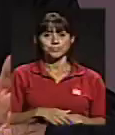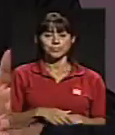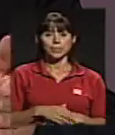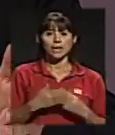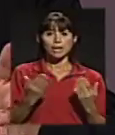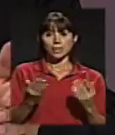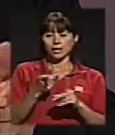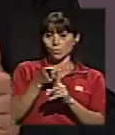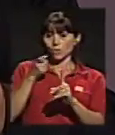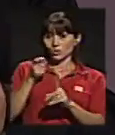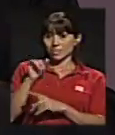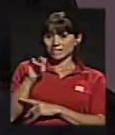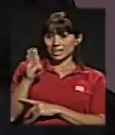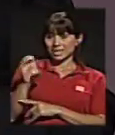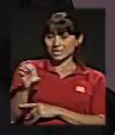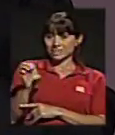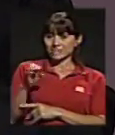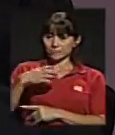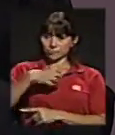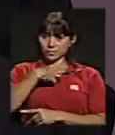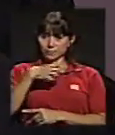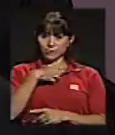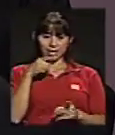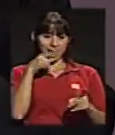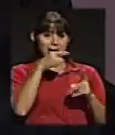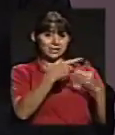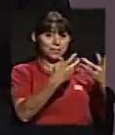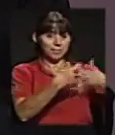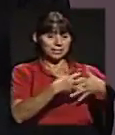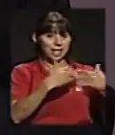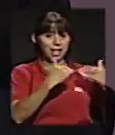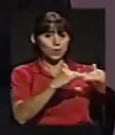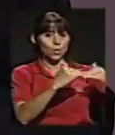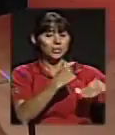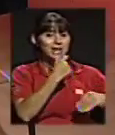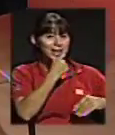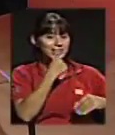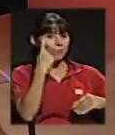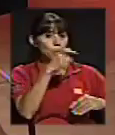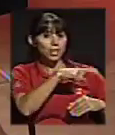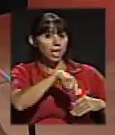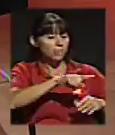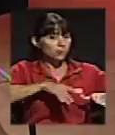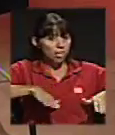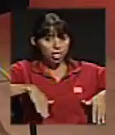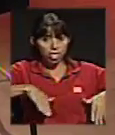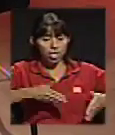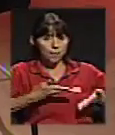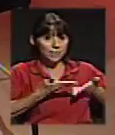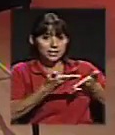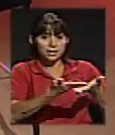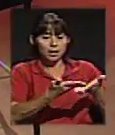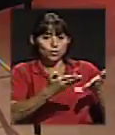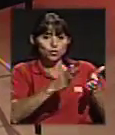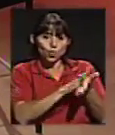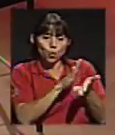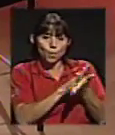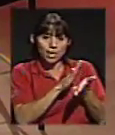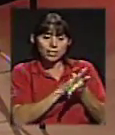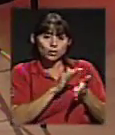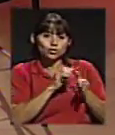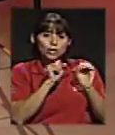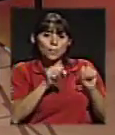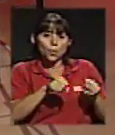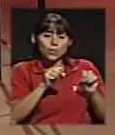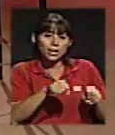ICE a el Corte Inglés es precisamente por la no presentación de una serie de documentos que podrían